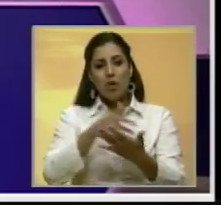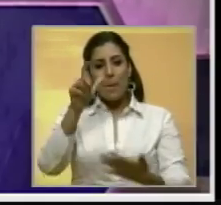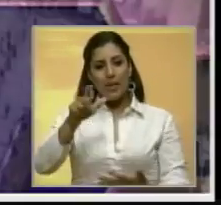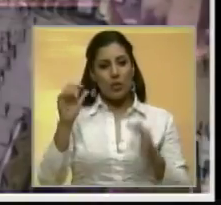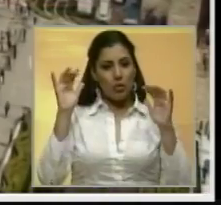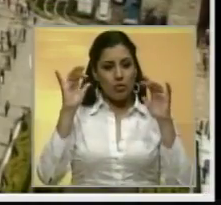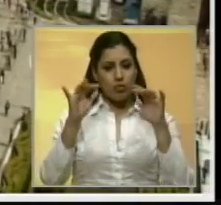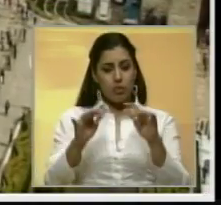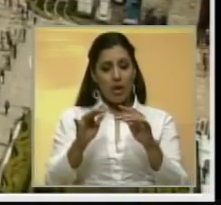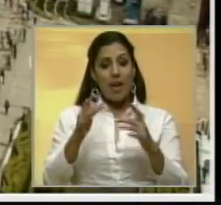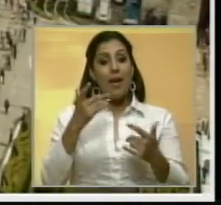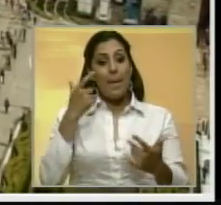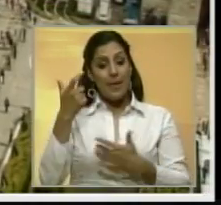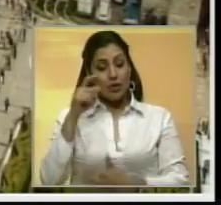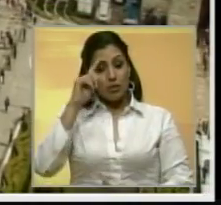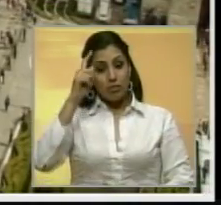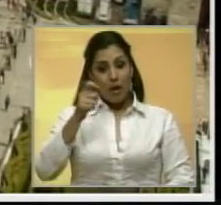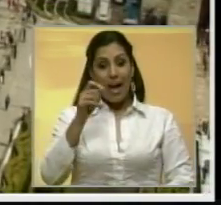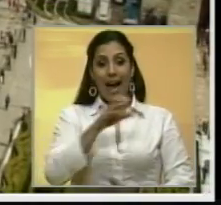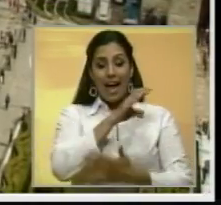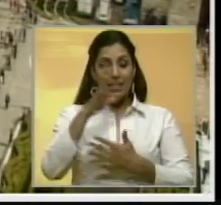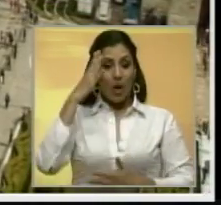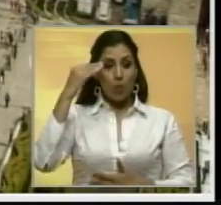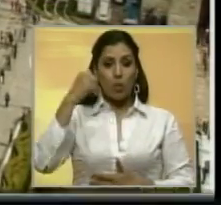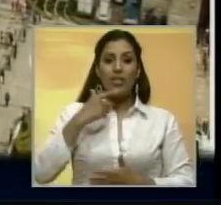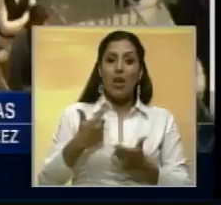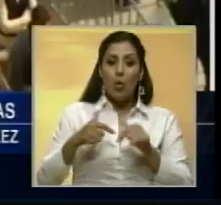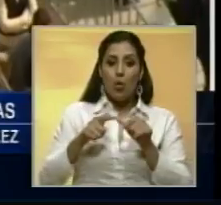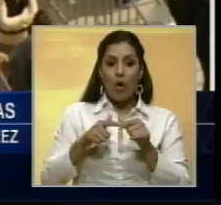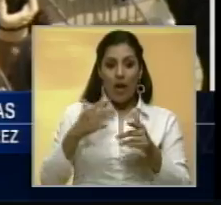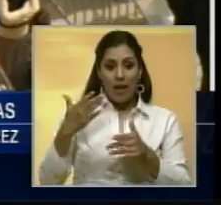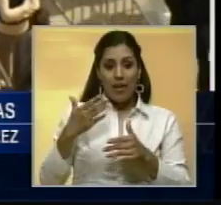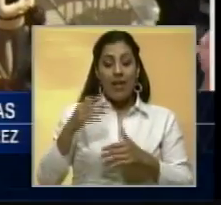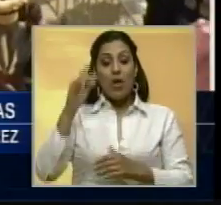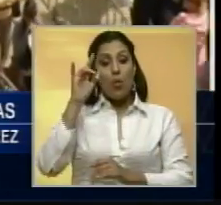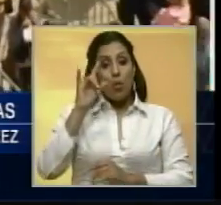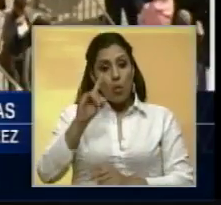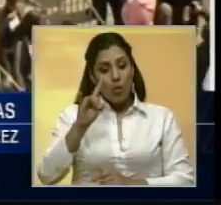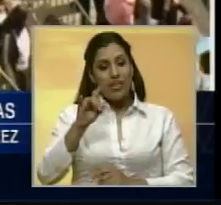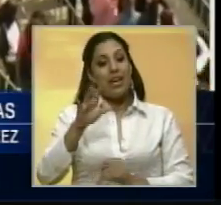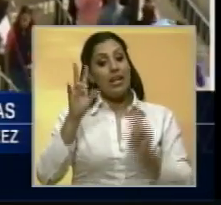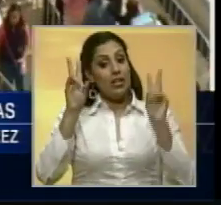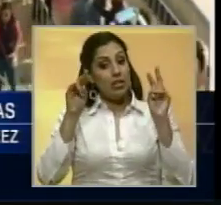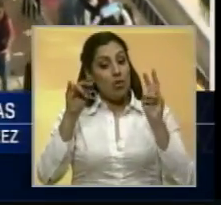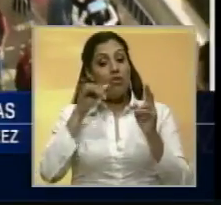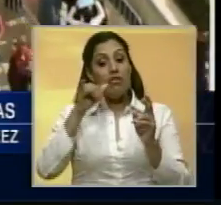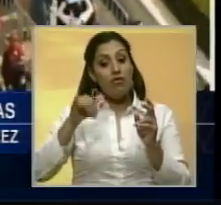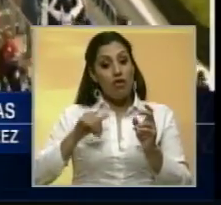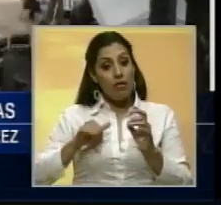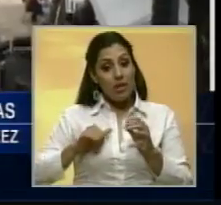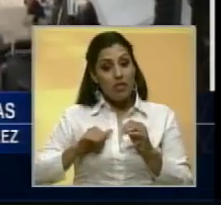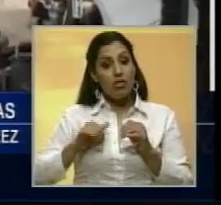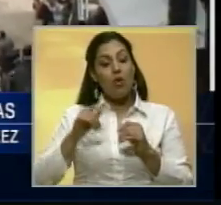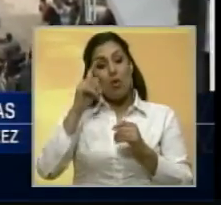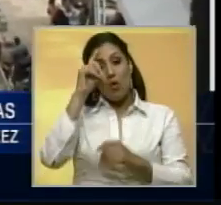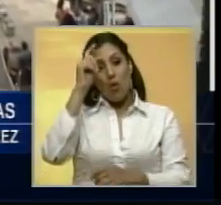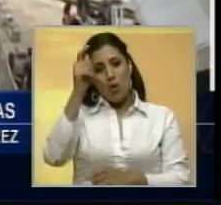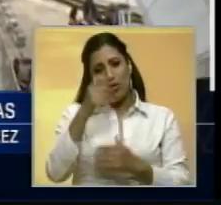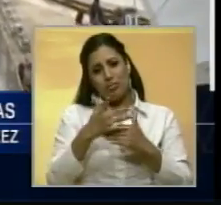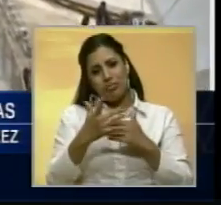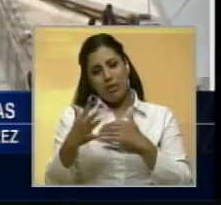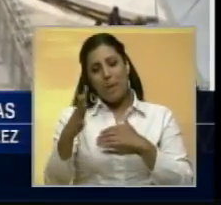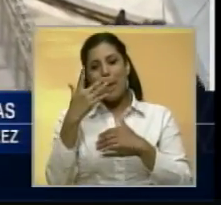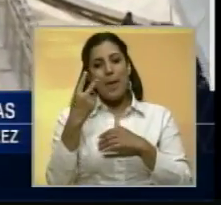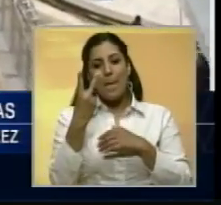personas. Las cenizas del reconocido cantautor llegaron al Palacio de Bellas Artes este lunes y según reportan los medios locales, el homenaje se extendió